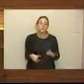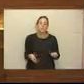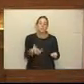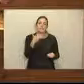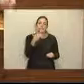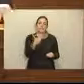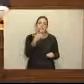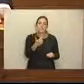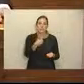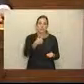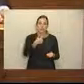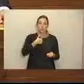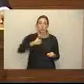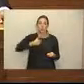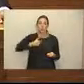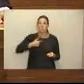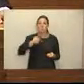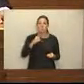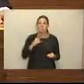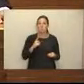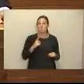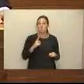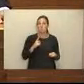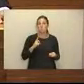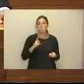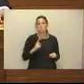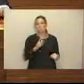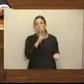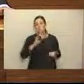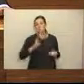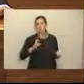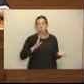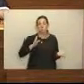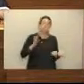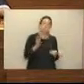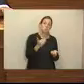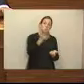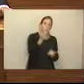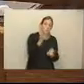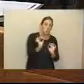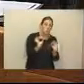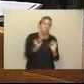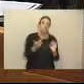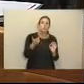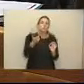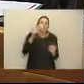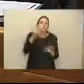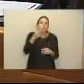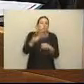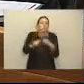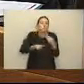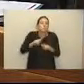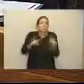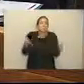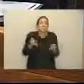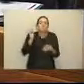prácticamente que le he acusado de cometer no sé cuántas tropelías. No le he acusado de nada. Precisamente le he hecho una serie de preguntas porque creo